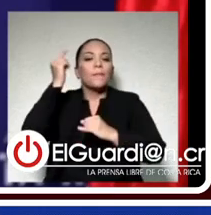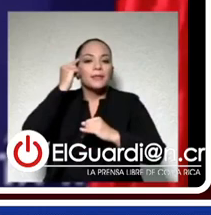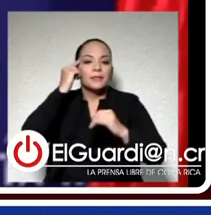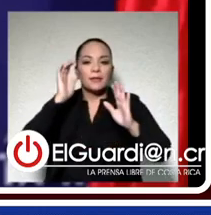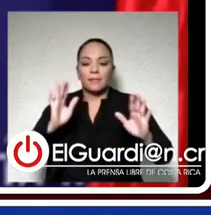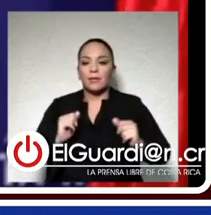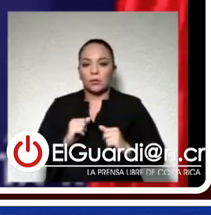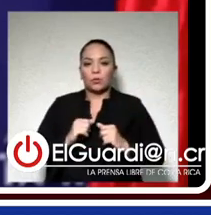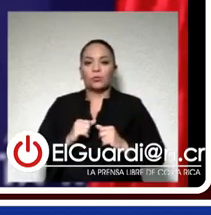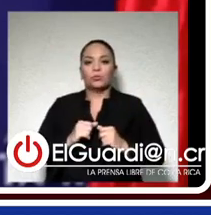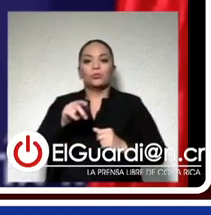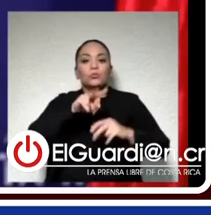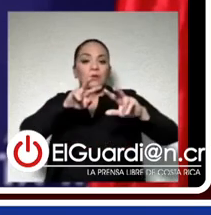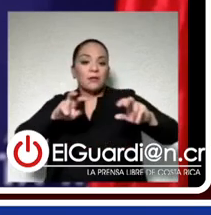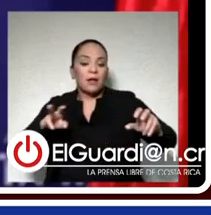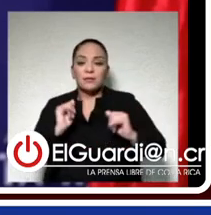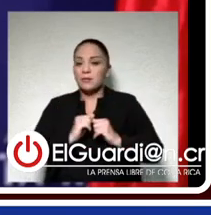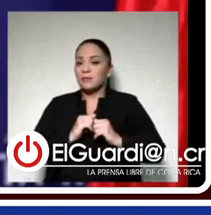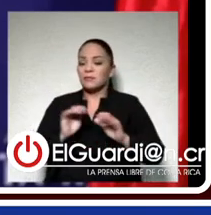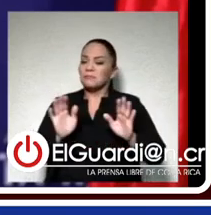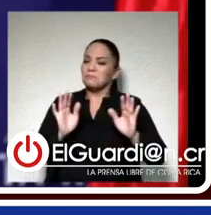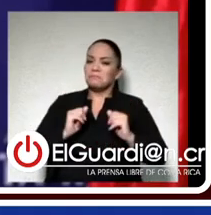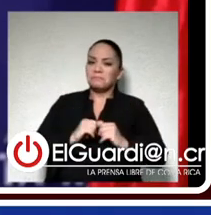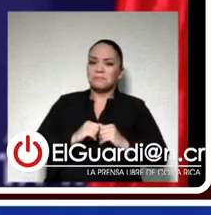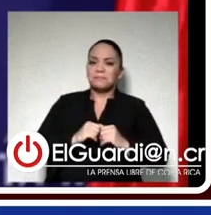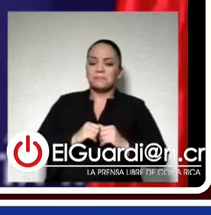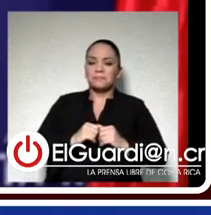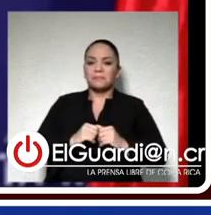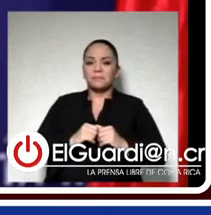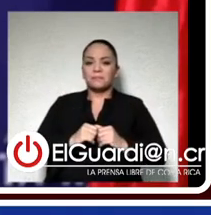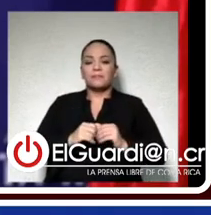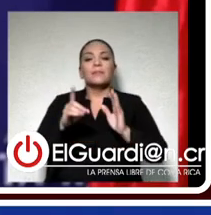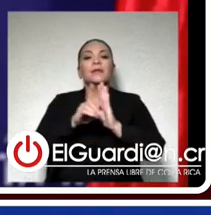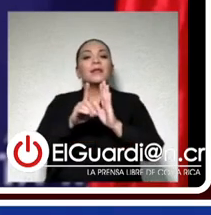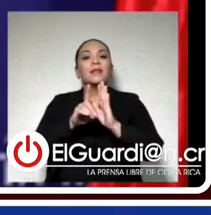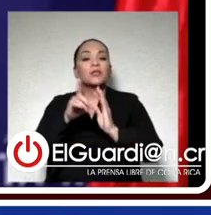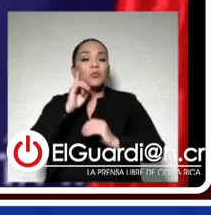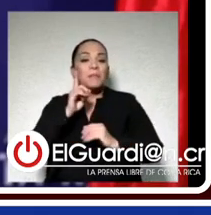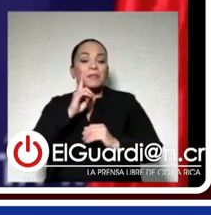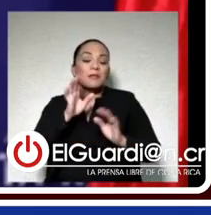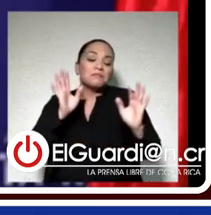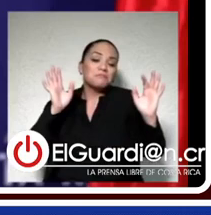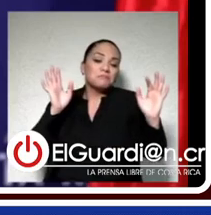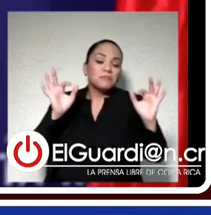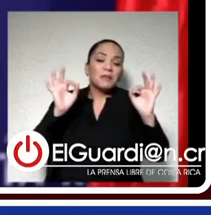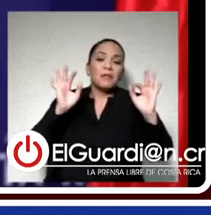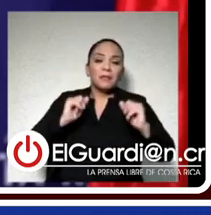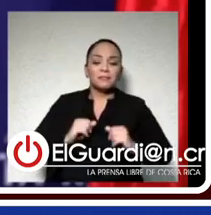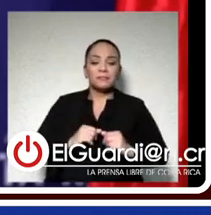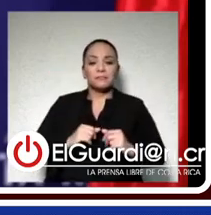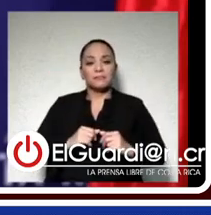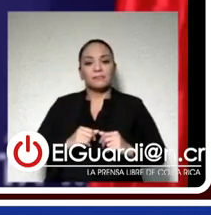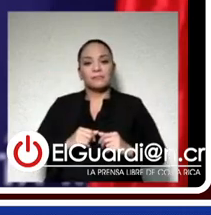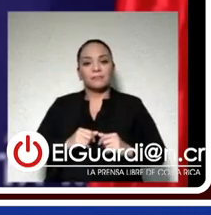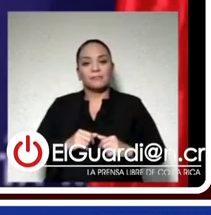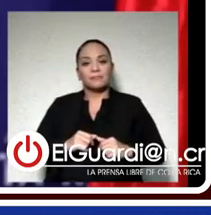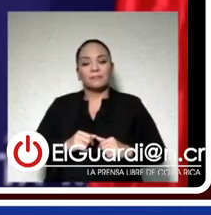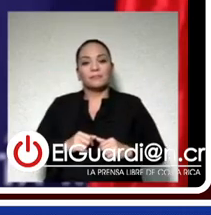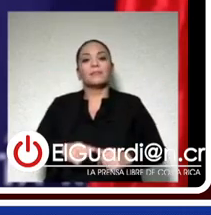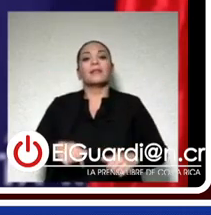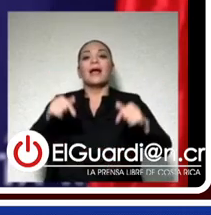pensamientos, sus análisis y aún el derecho de mentir. En Costa Rica